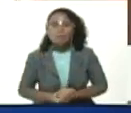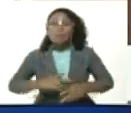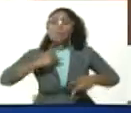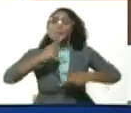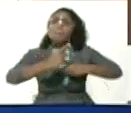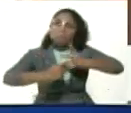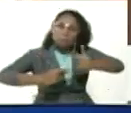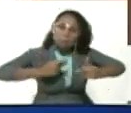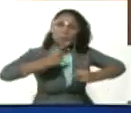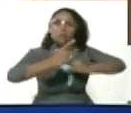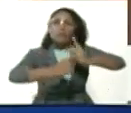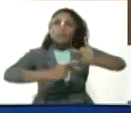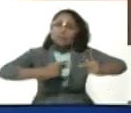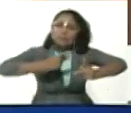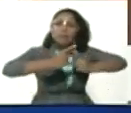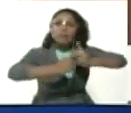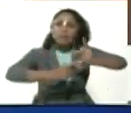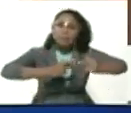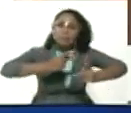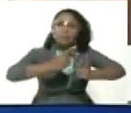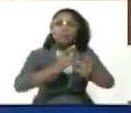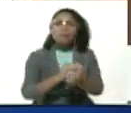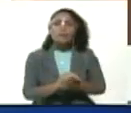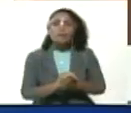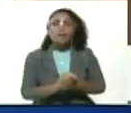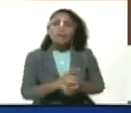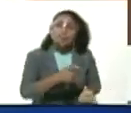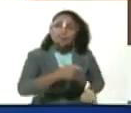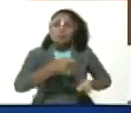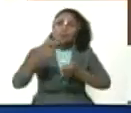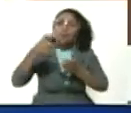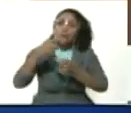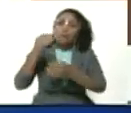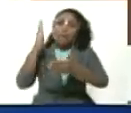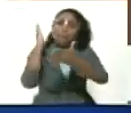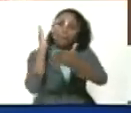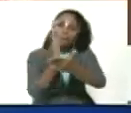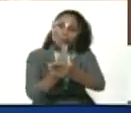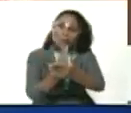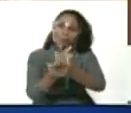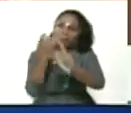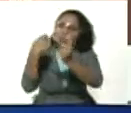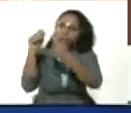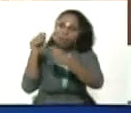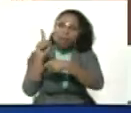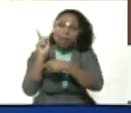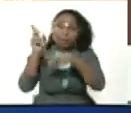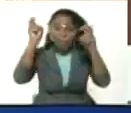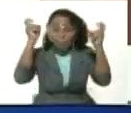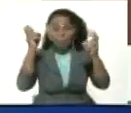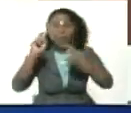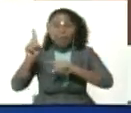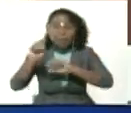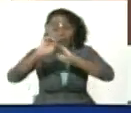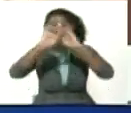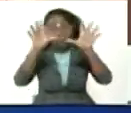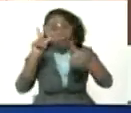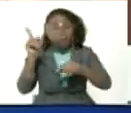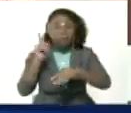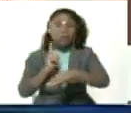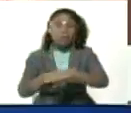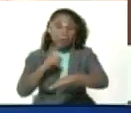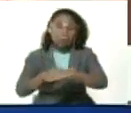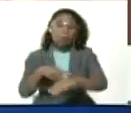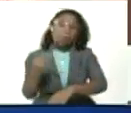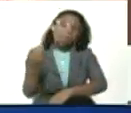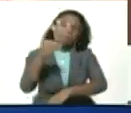producen, producen, exportan una parte. Ese concepto lo tenemos claro y desde hace tiempo,